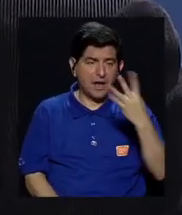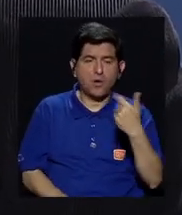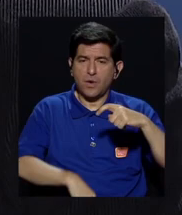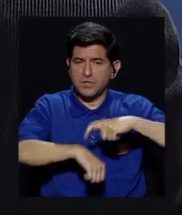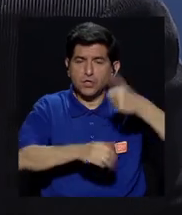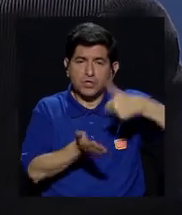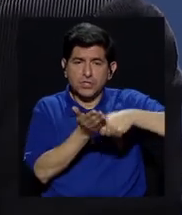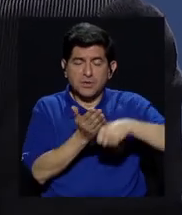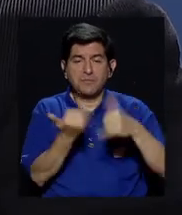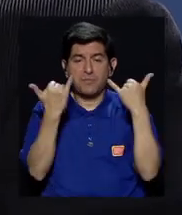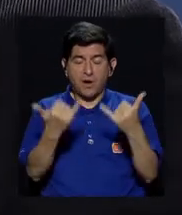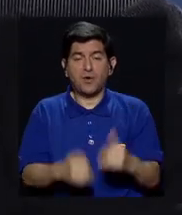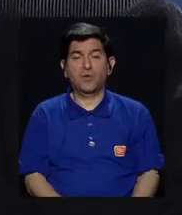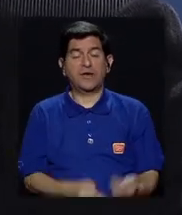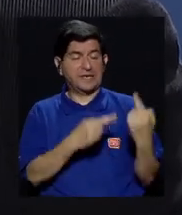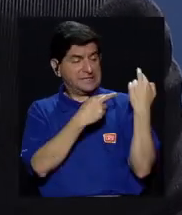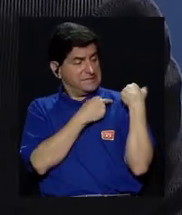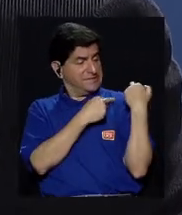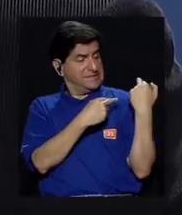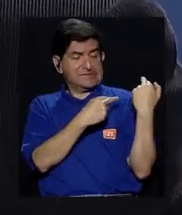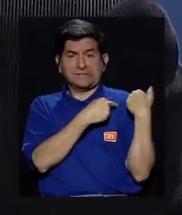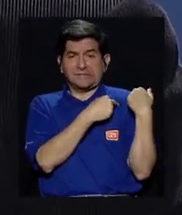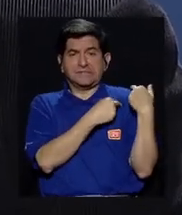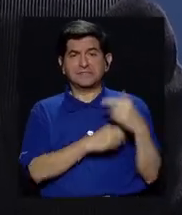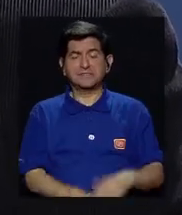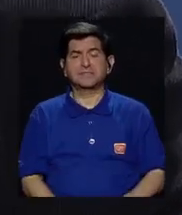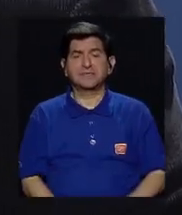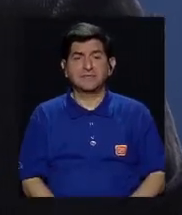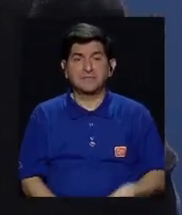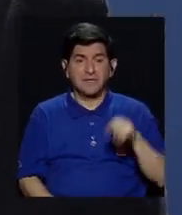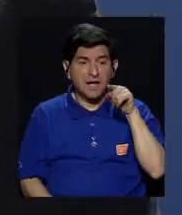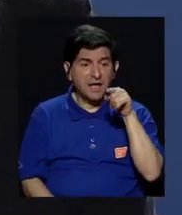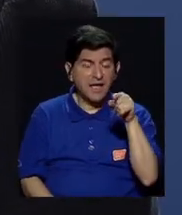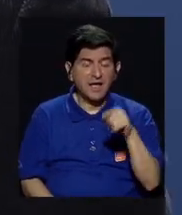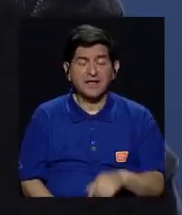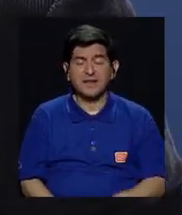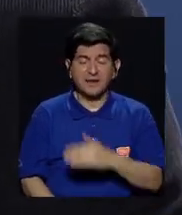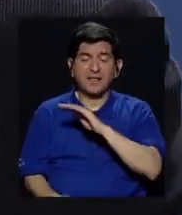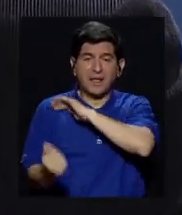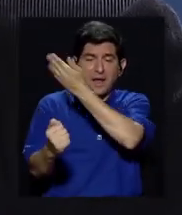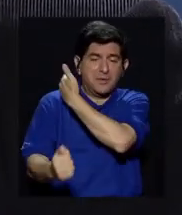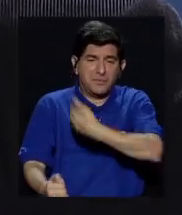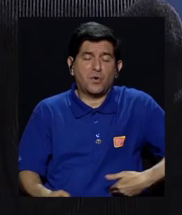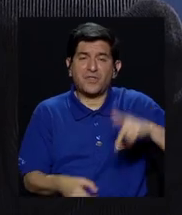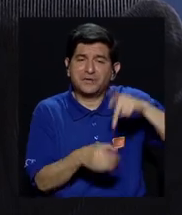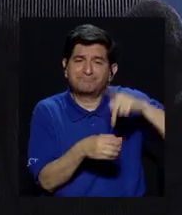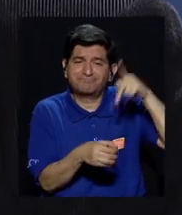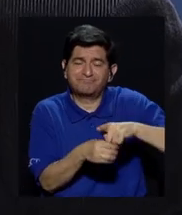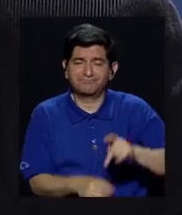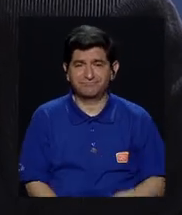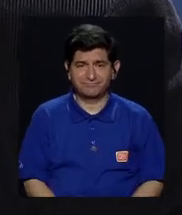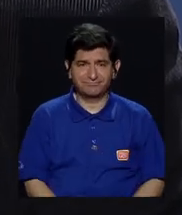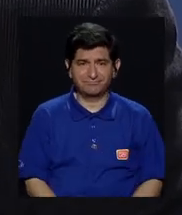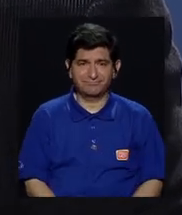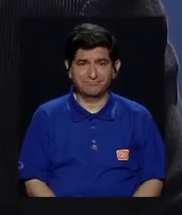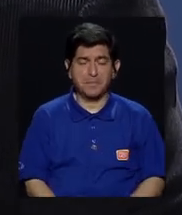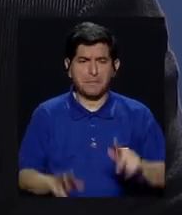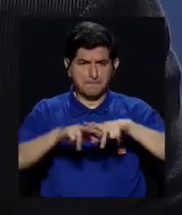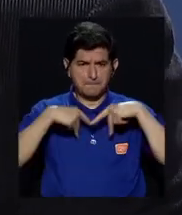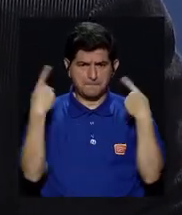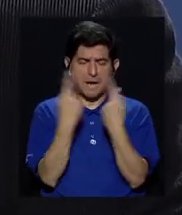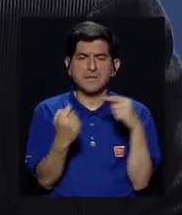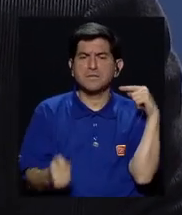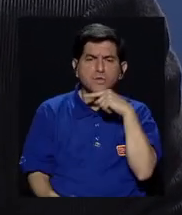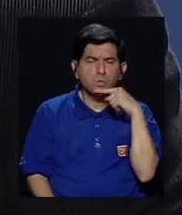cuarta elección echarse el saco al hombro de la responsabilidad del estado en el ejecutivo eso ya los hay